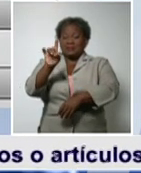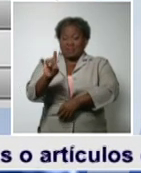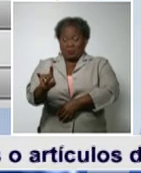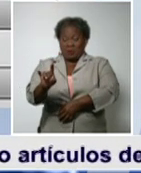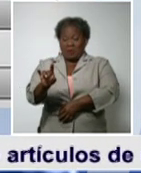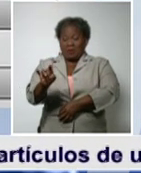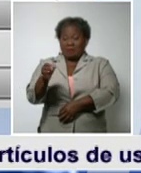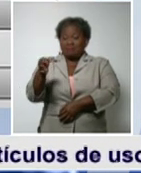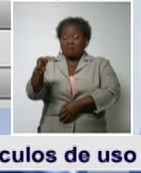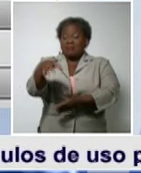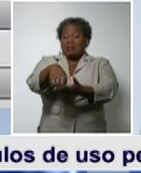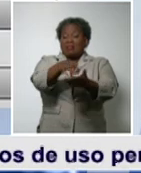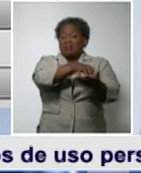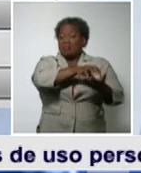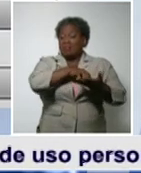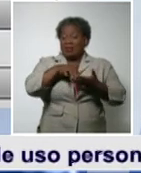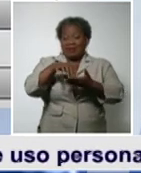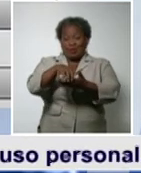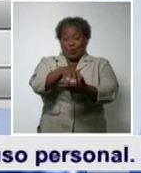ya un tiempo.